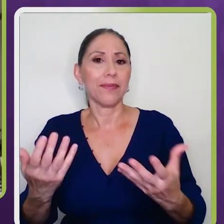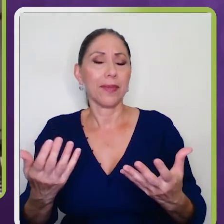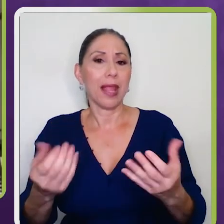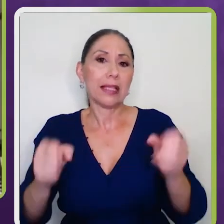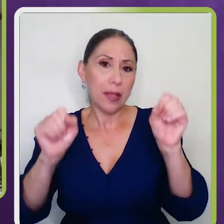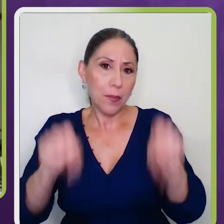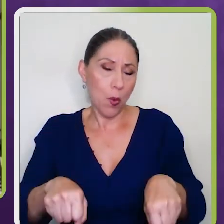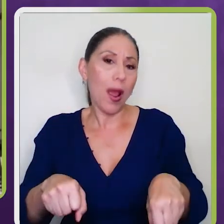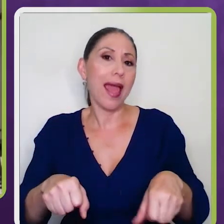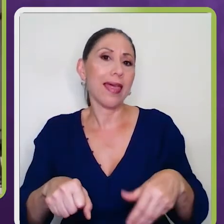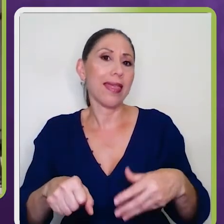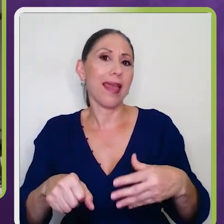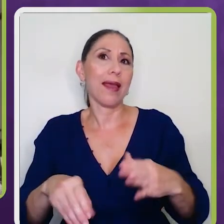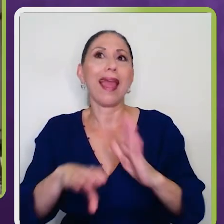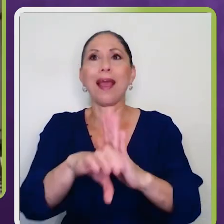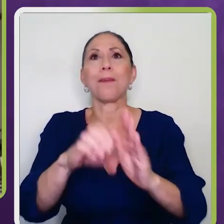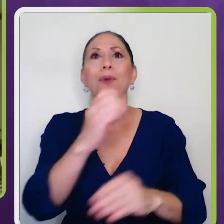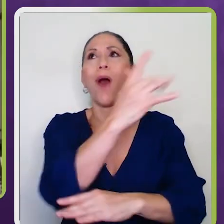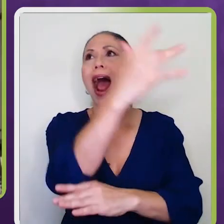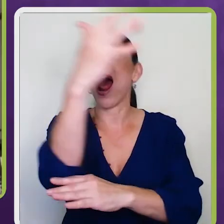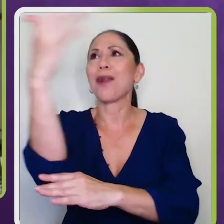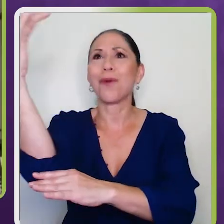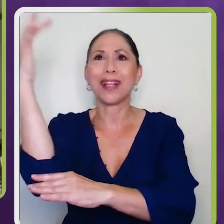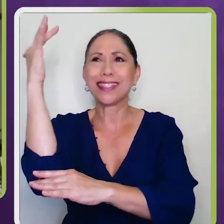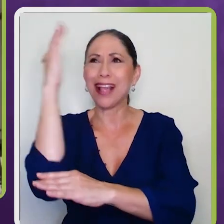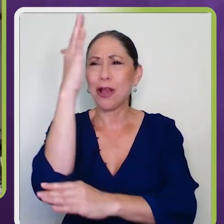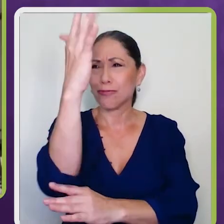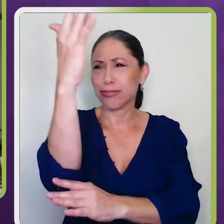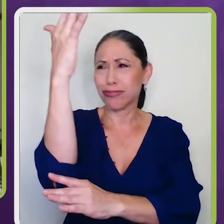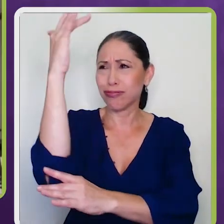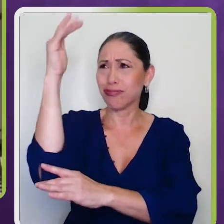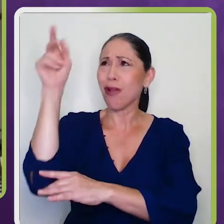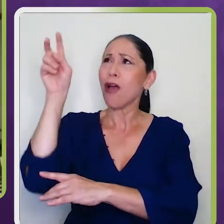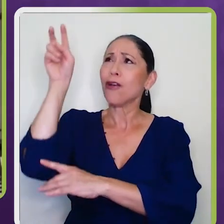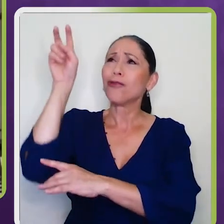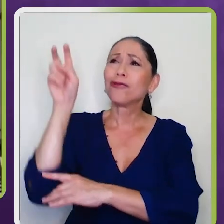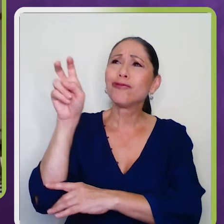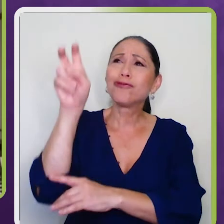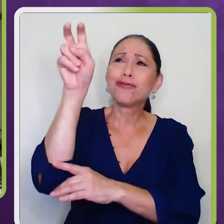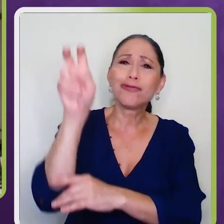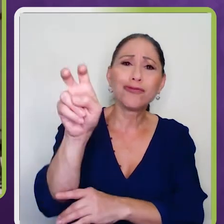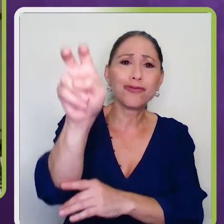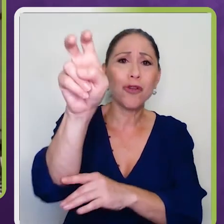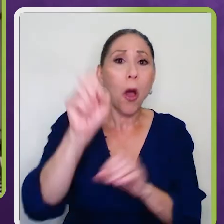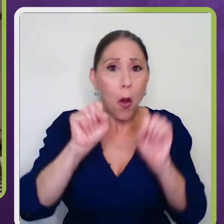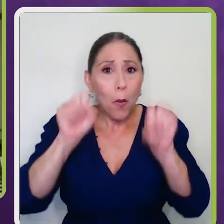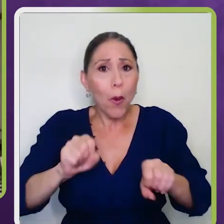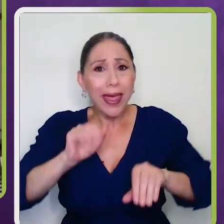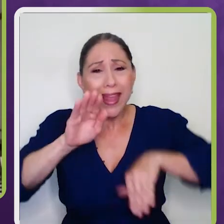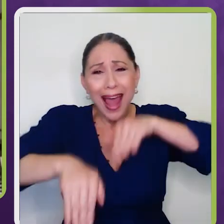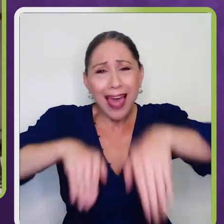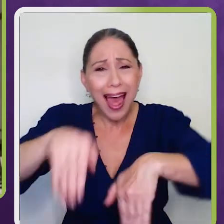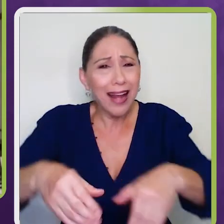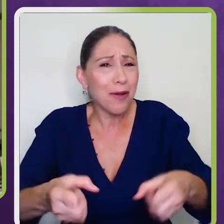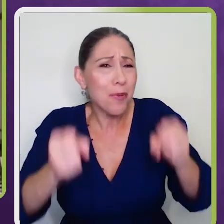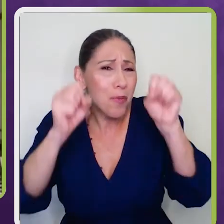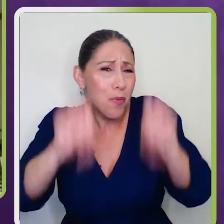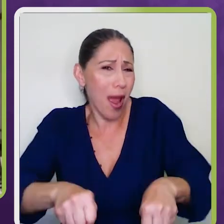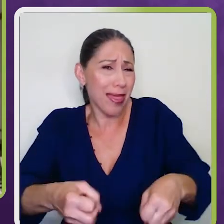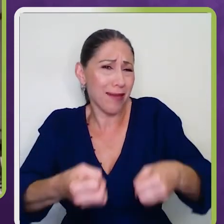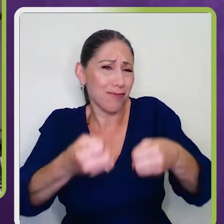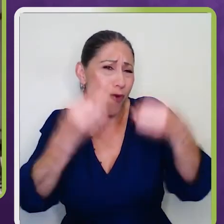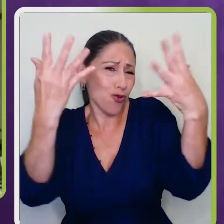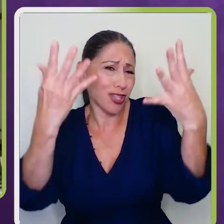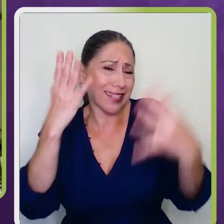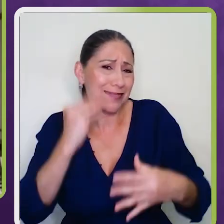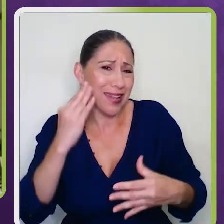puede hacer, se puede cruzar árboles, se puede nadar, se pueden tener miles de experiencias, ¿verdad? Entonces, que la